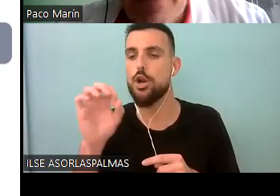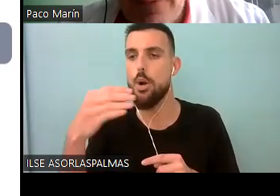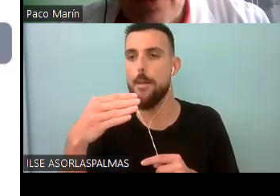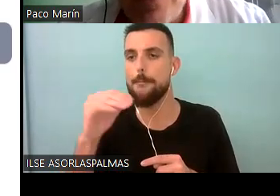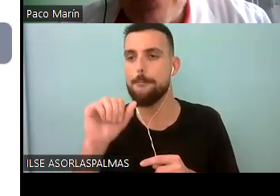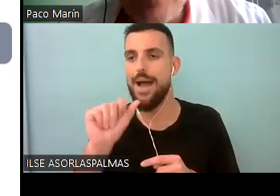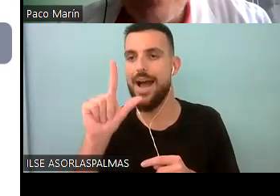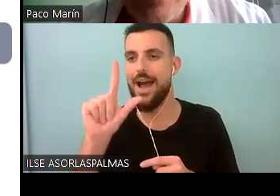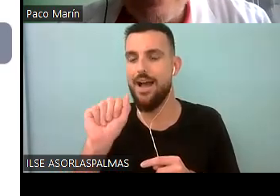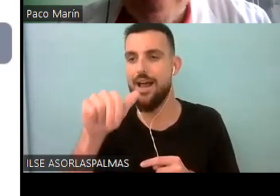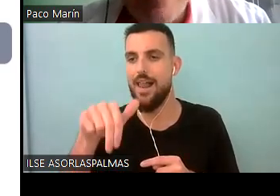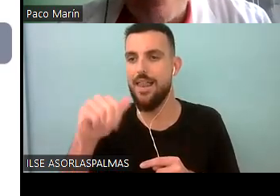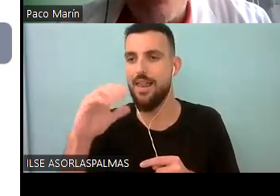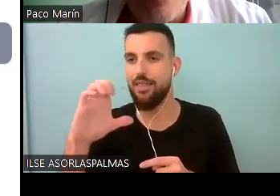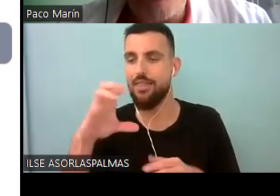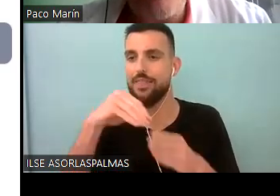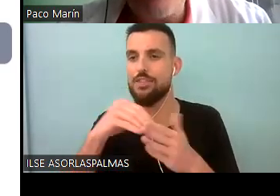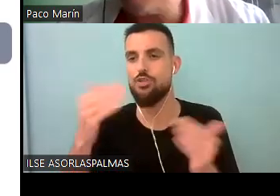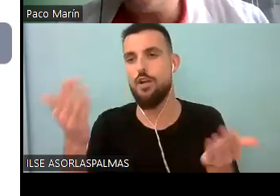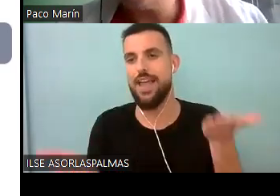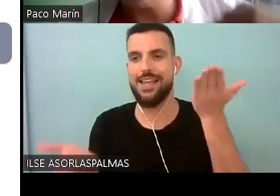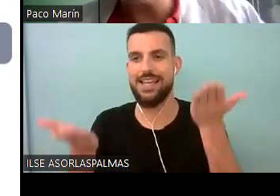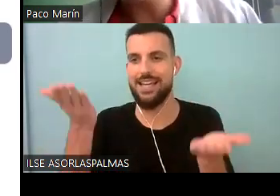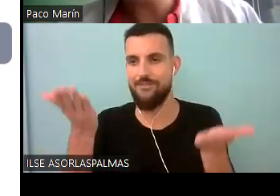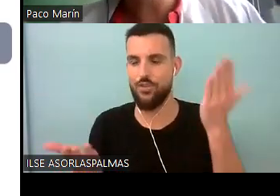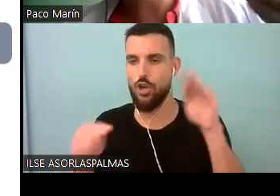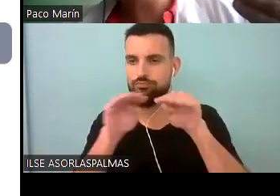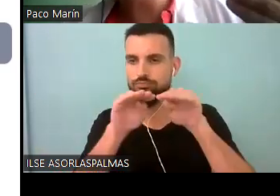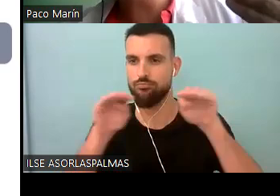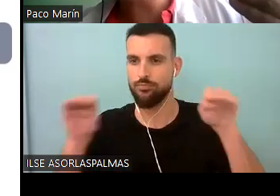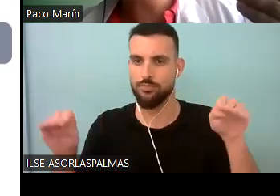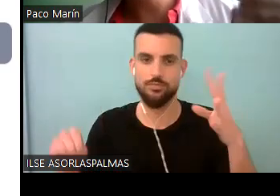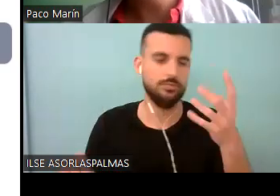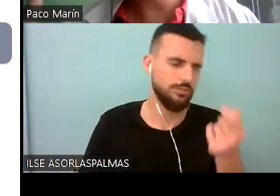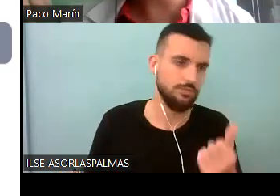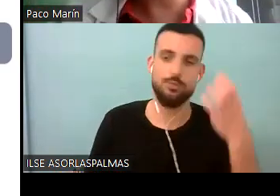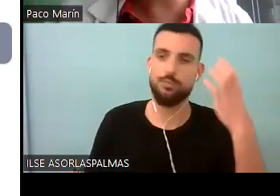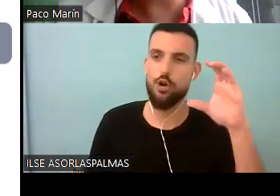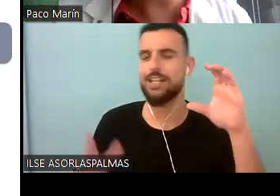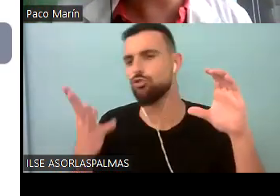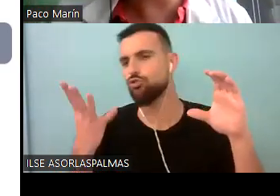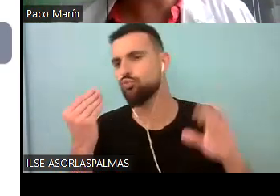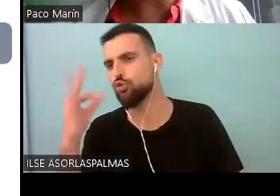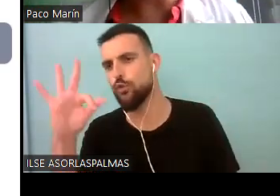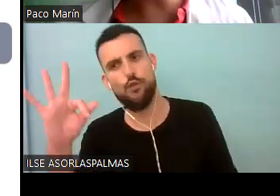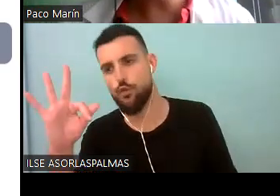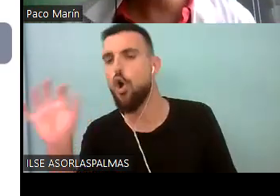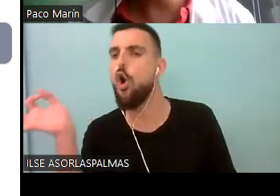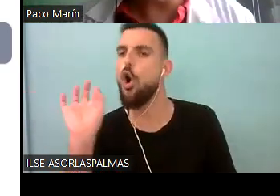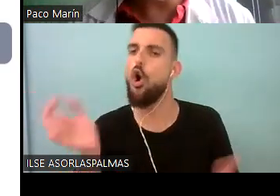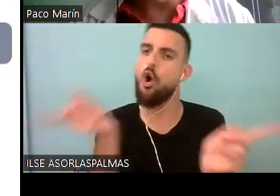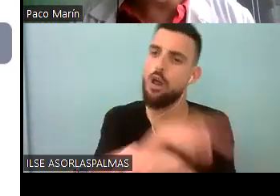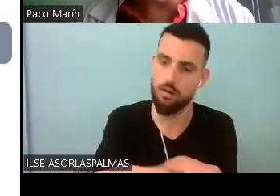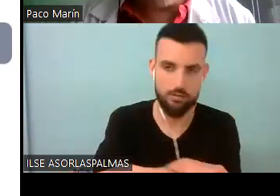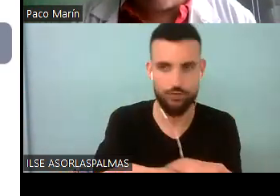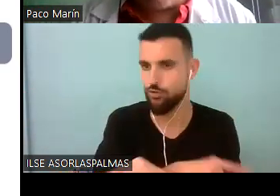entre cada uno de los iones es el adecuado. Es decir, no estamos metiendo mucho calcio y poco fósforo, o no estamos metiendo mucho magnesio y poco zinc, sino